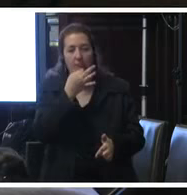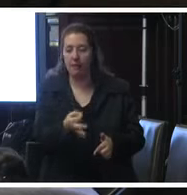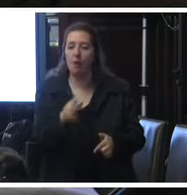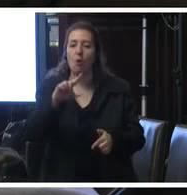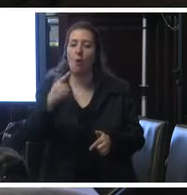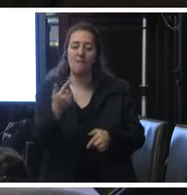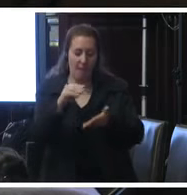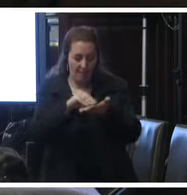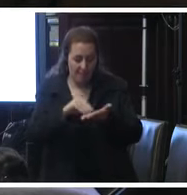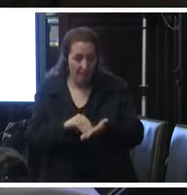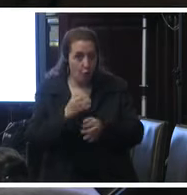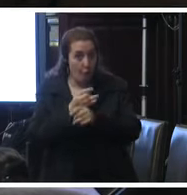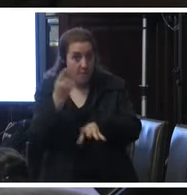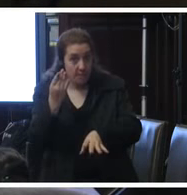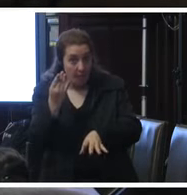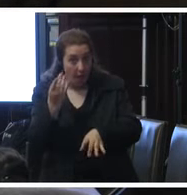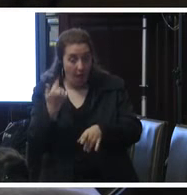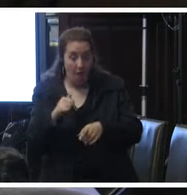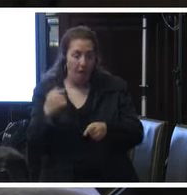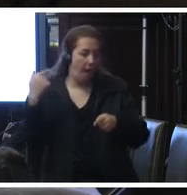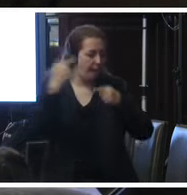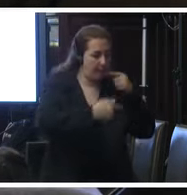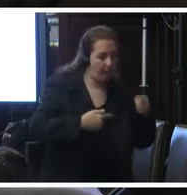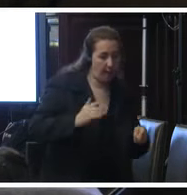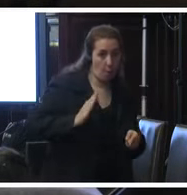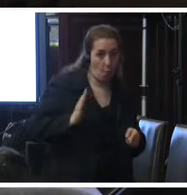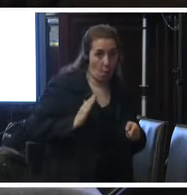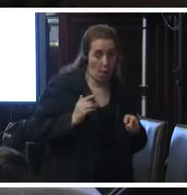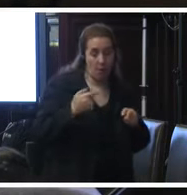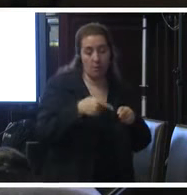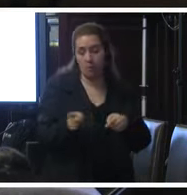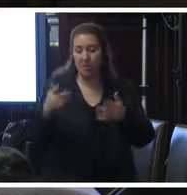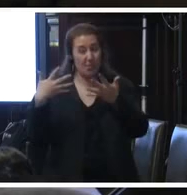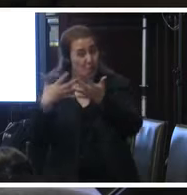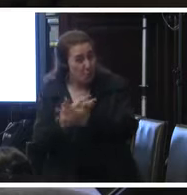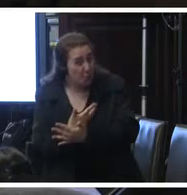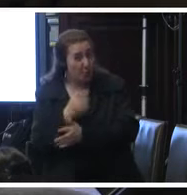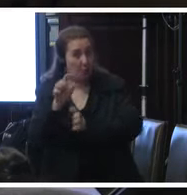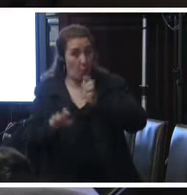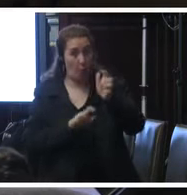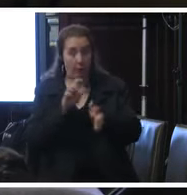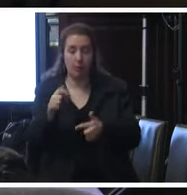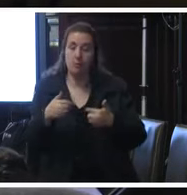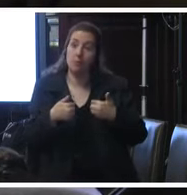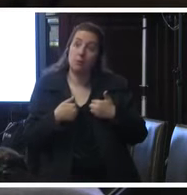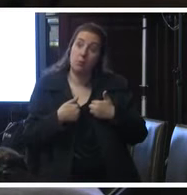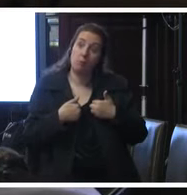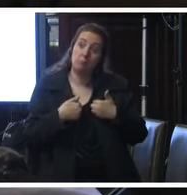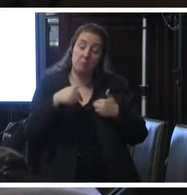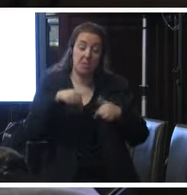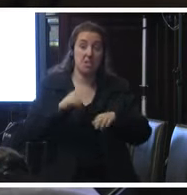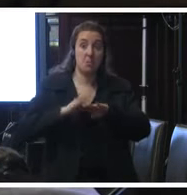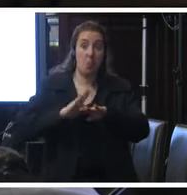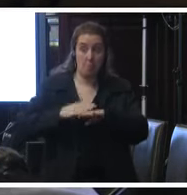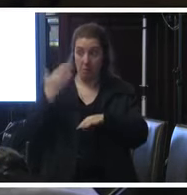datos oficiales sobre los ataques a las mujeres y lo que ellas sufren? Y yo sugerí en ese momento